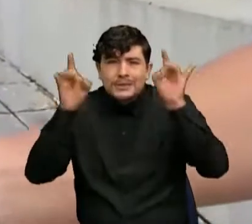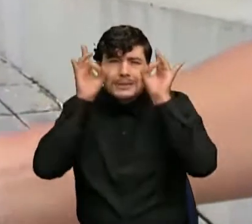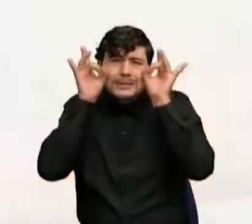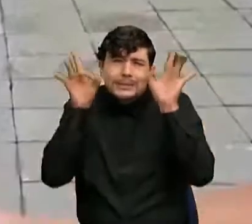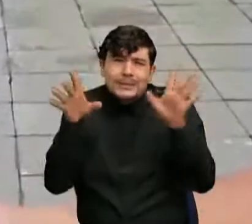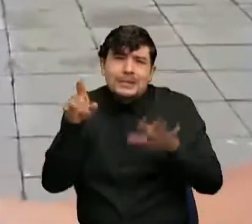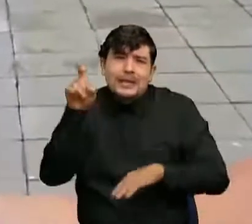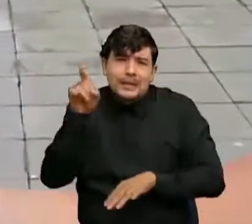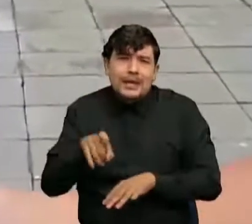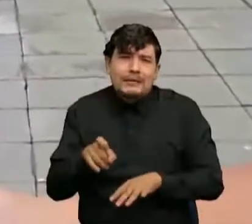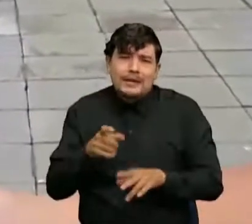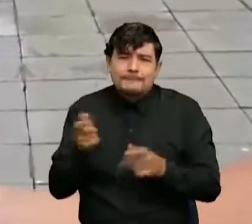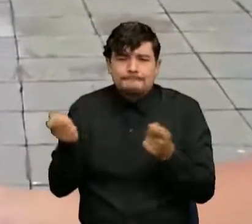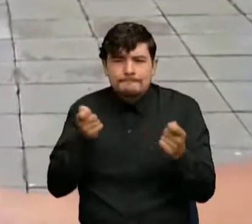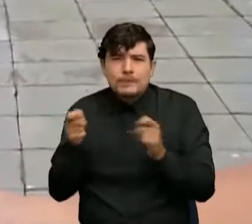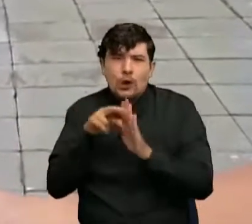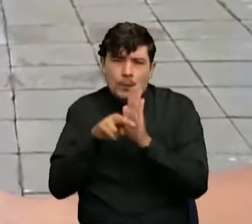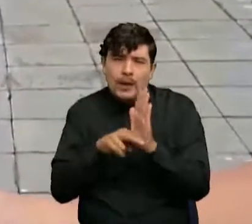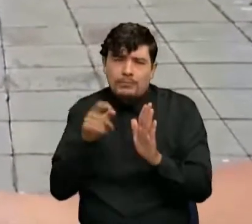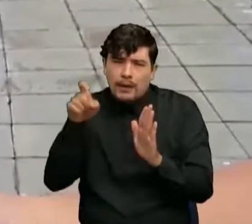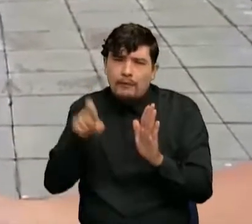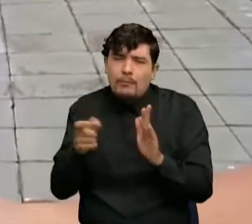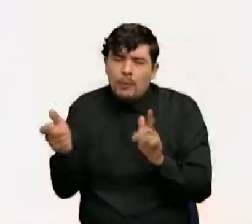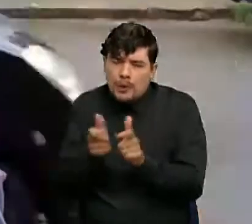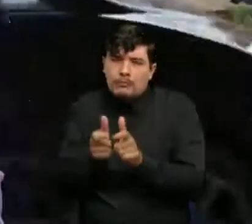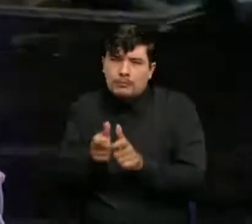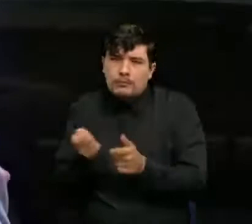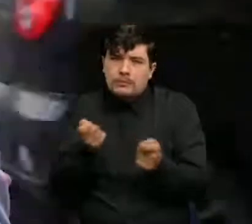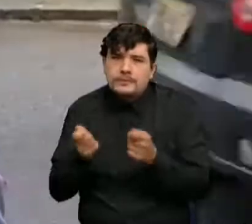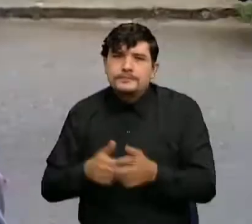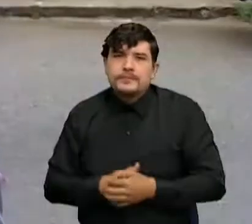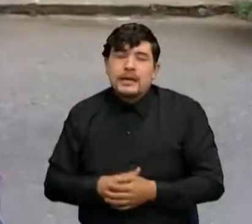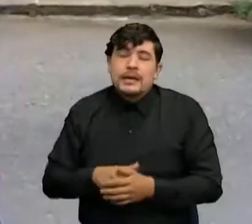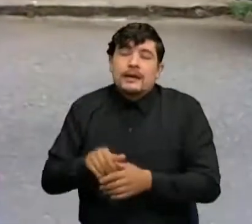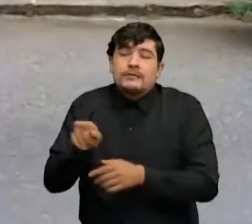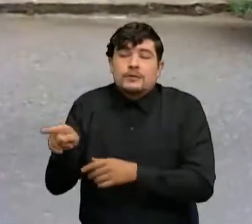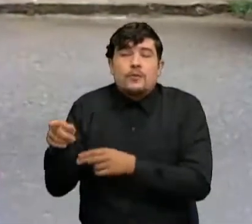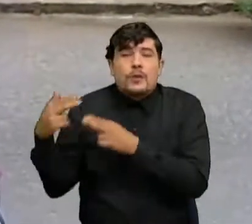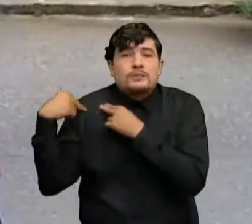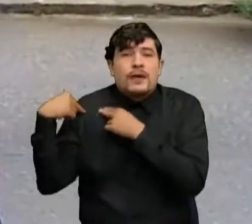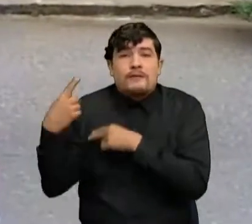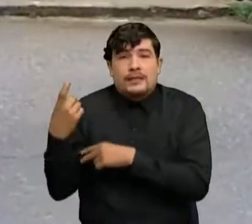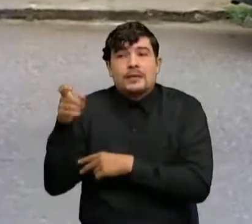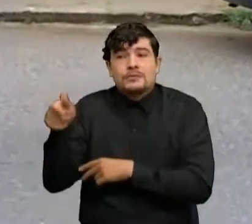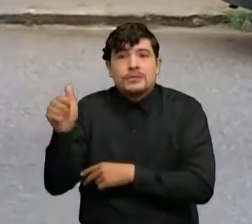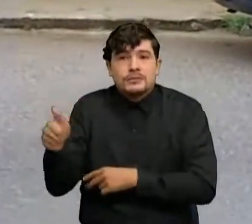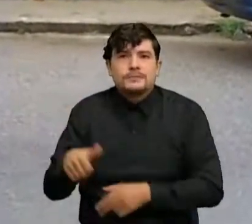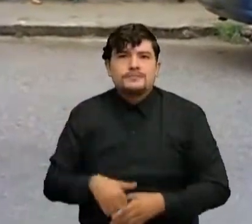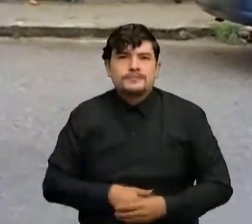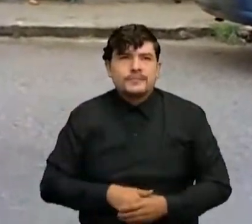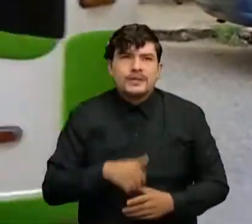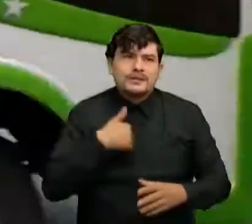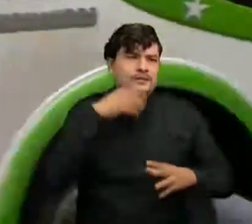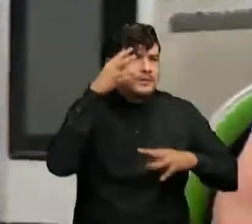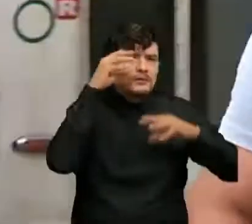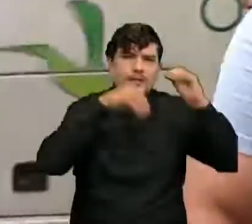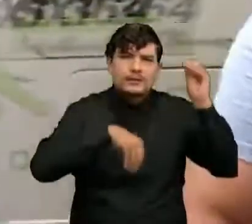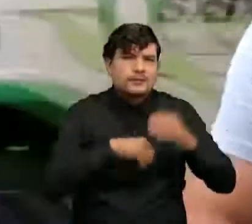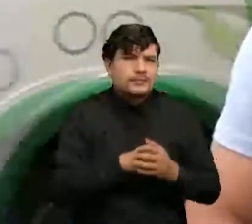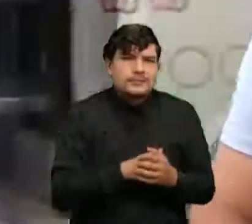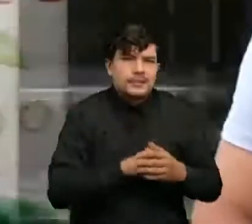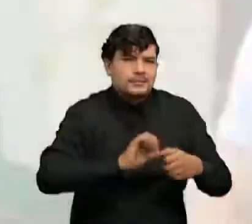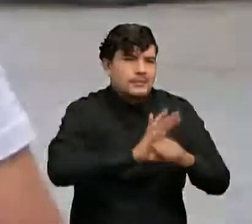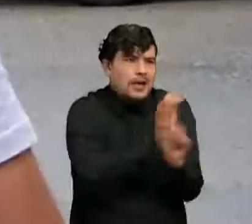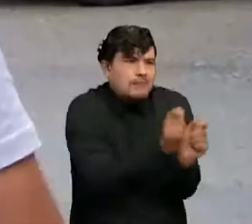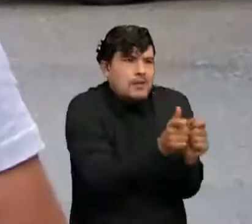más de restricción. Terrible, pero es irresponsabilidad de la misma gente. Pues realmente no estaría de acuerdo, mejor que no esté de acuerdo, porque esto se extiende más la